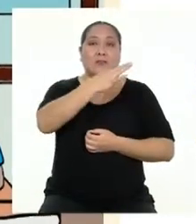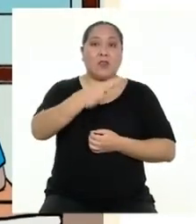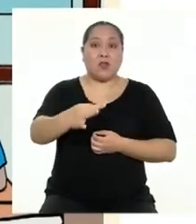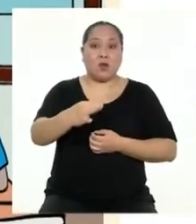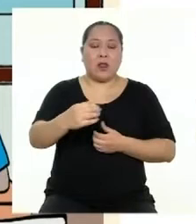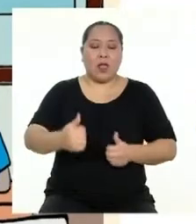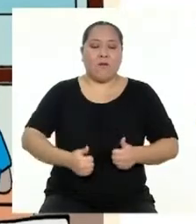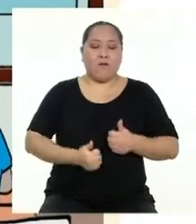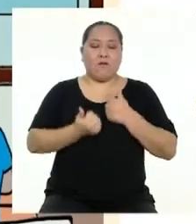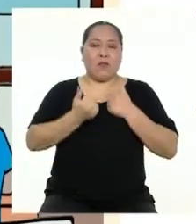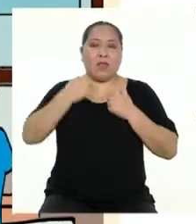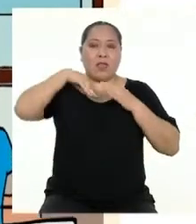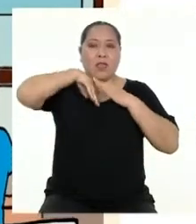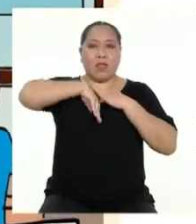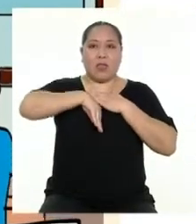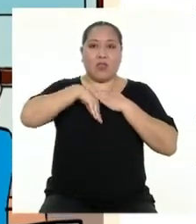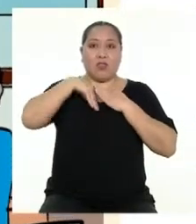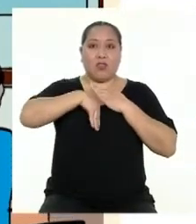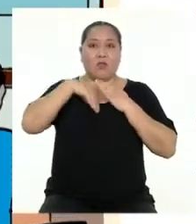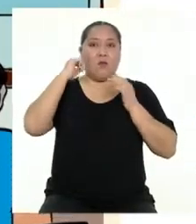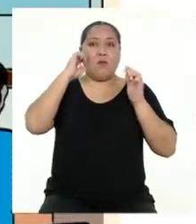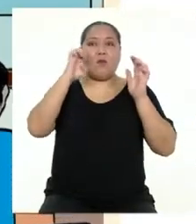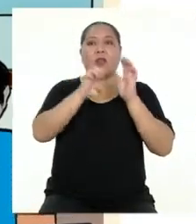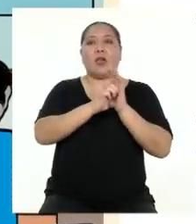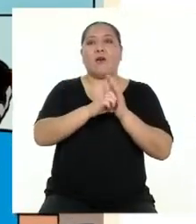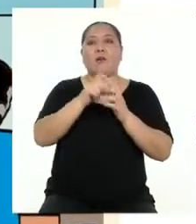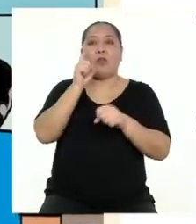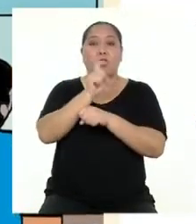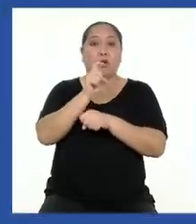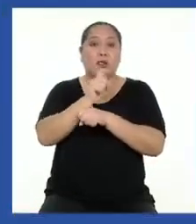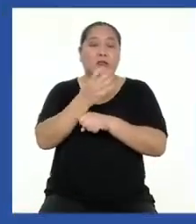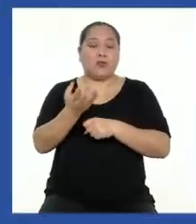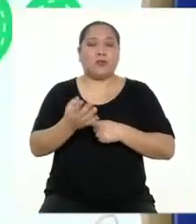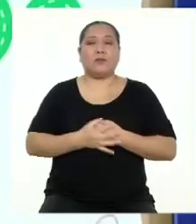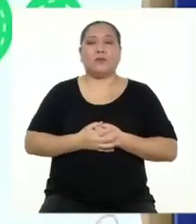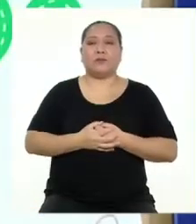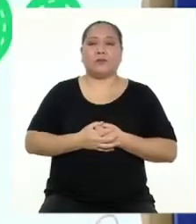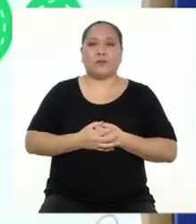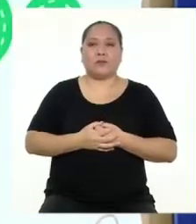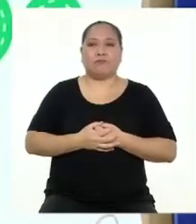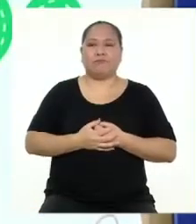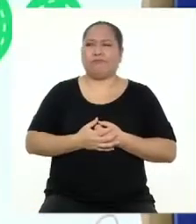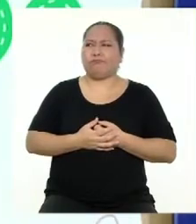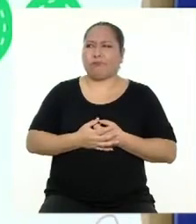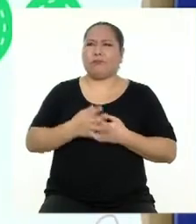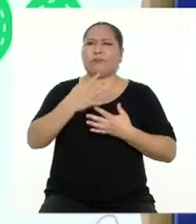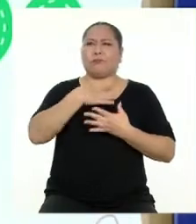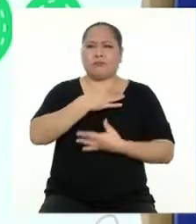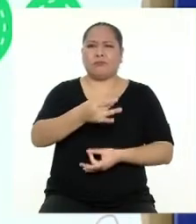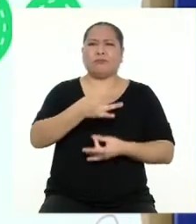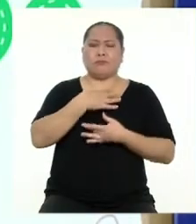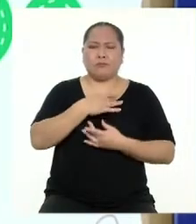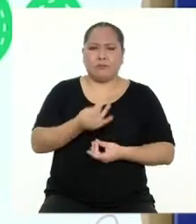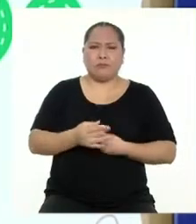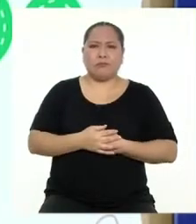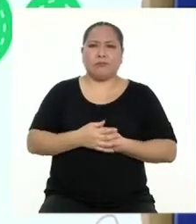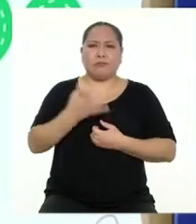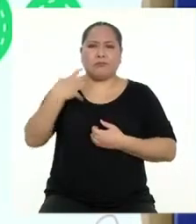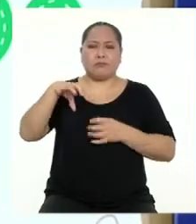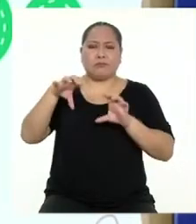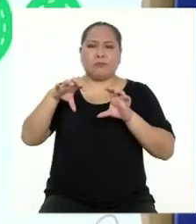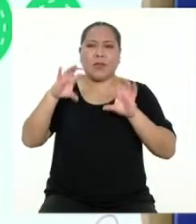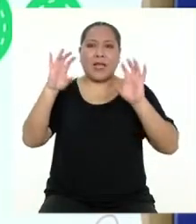vida interior, como por ejemplo, la educación. ¡Qué interesante! En la